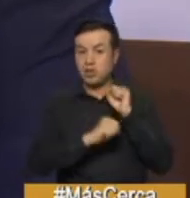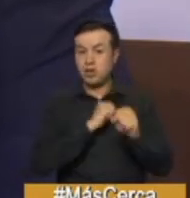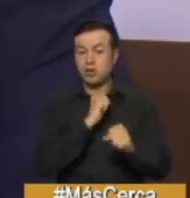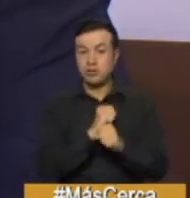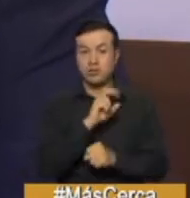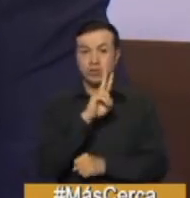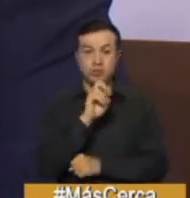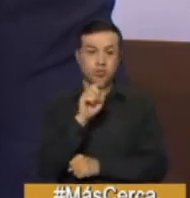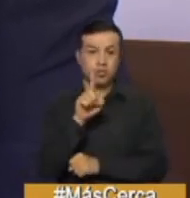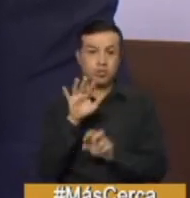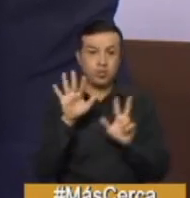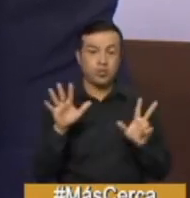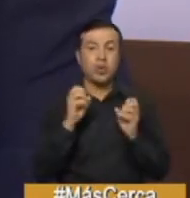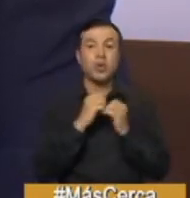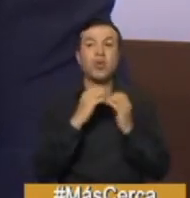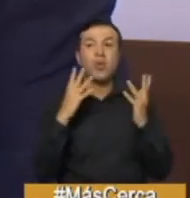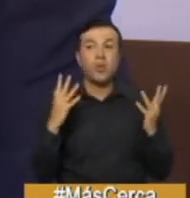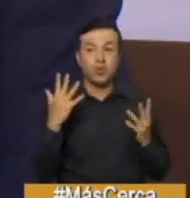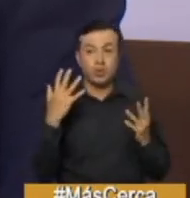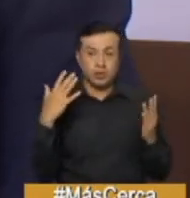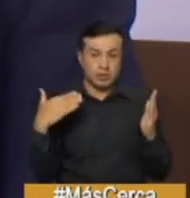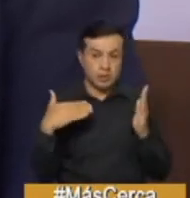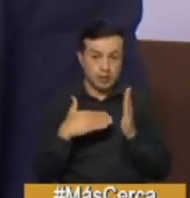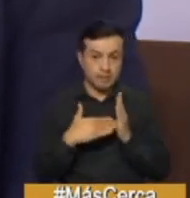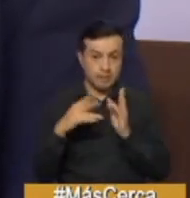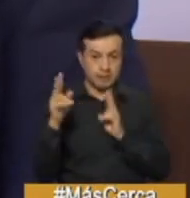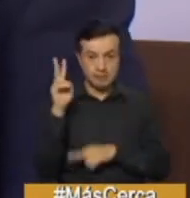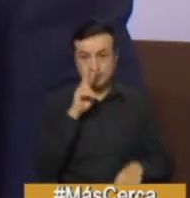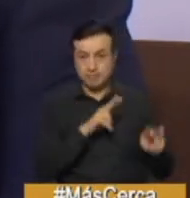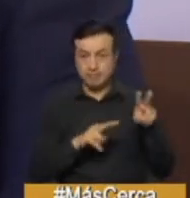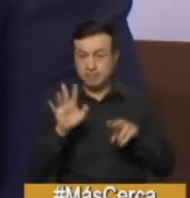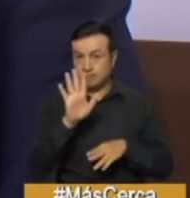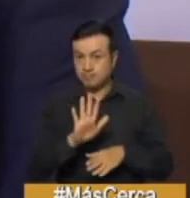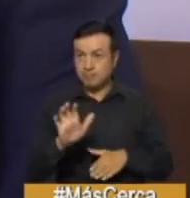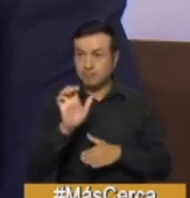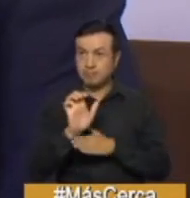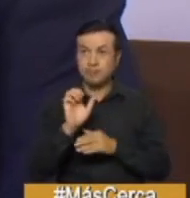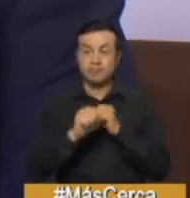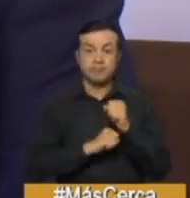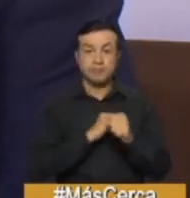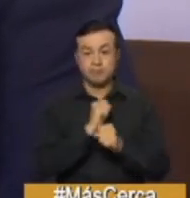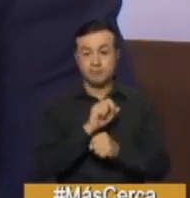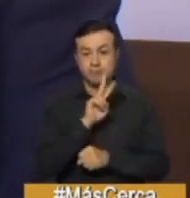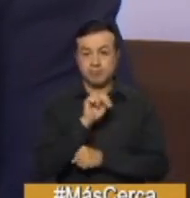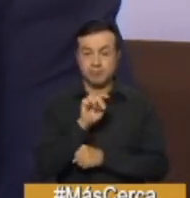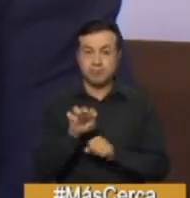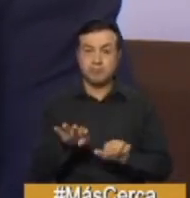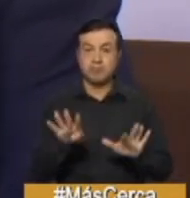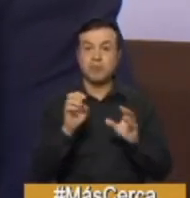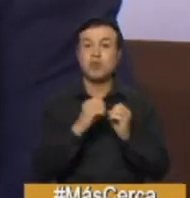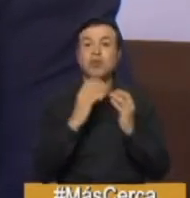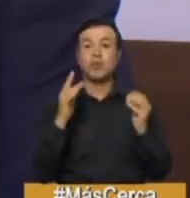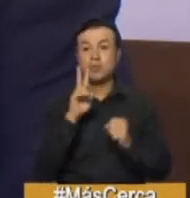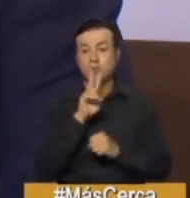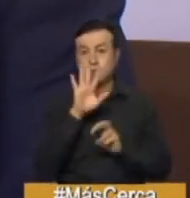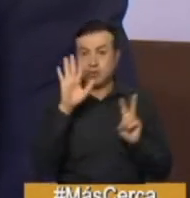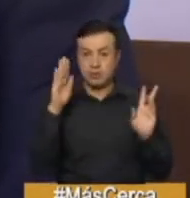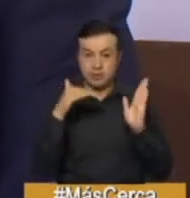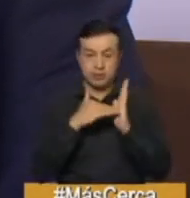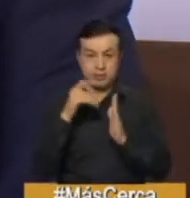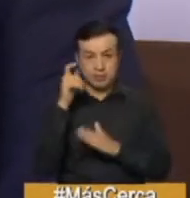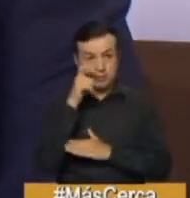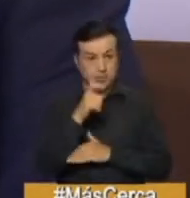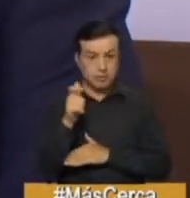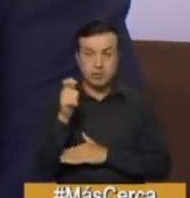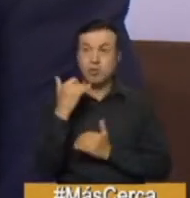2018 se realizaron aproximadamente 15.000 inspecciones a nivel nacional en el año 2019 se realizaron casi 27 mil inspecciones